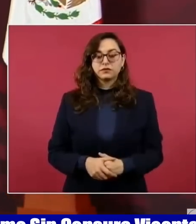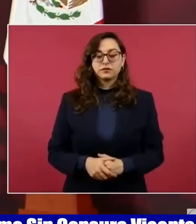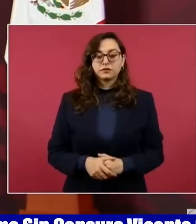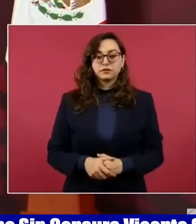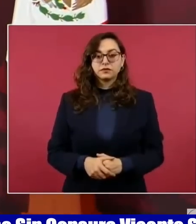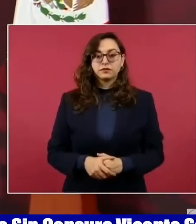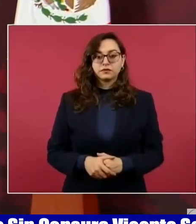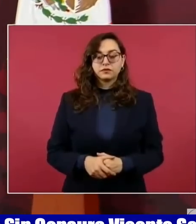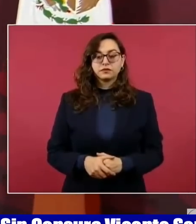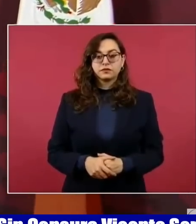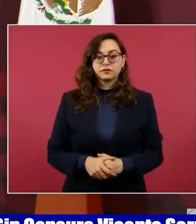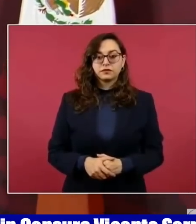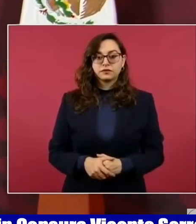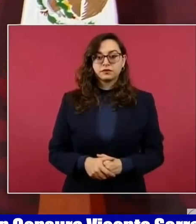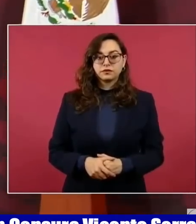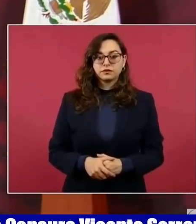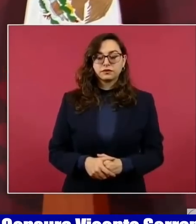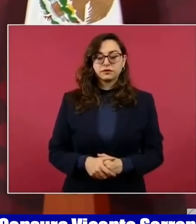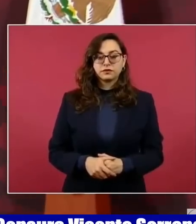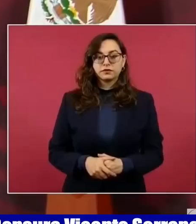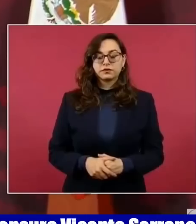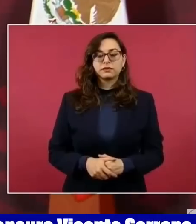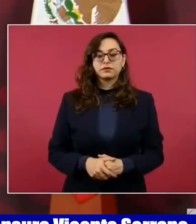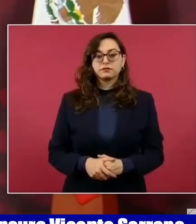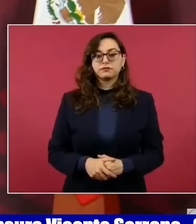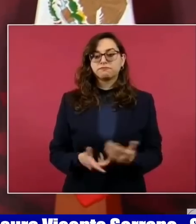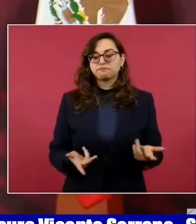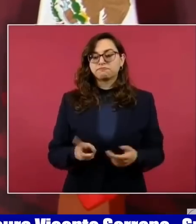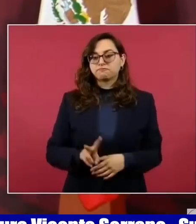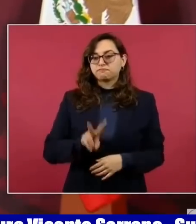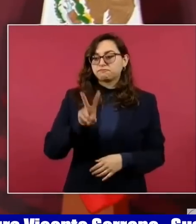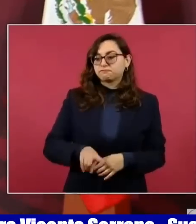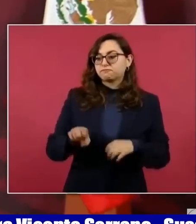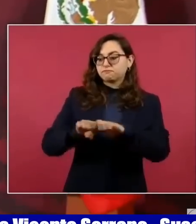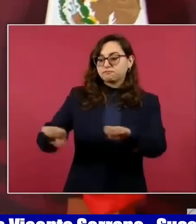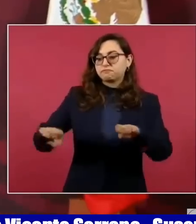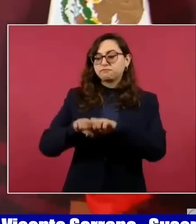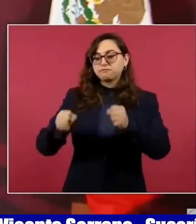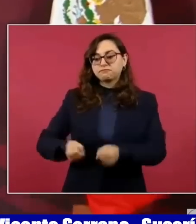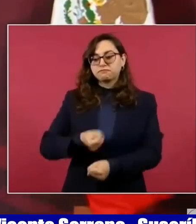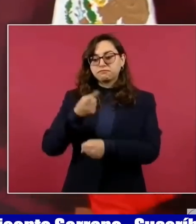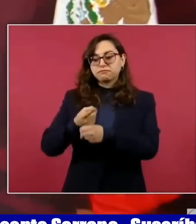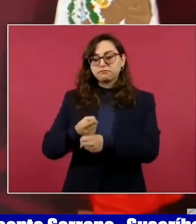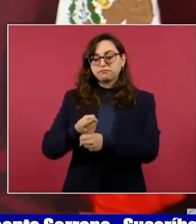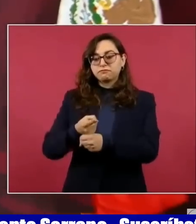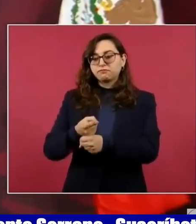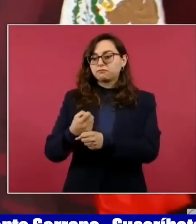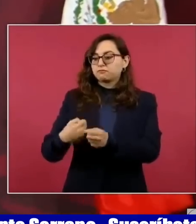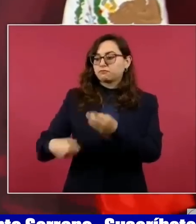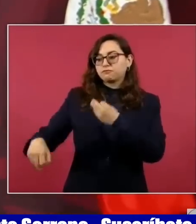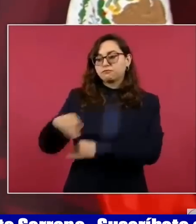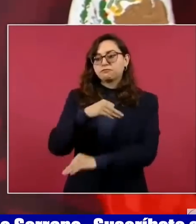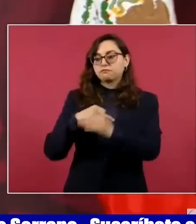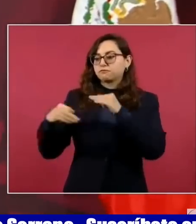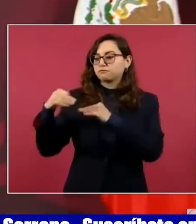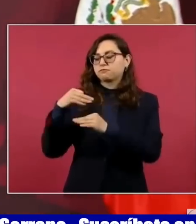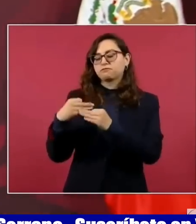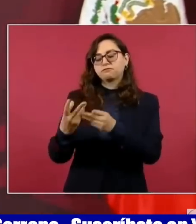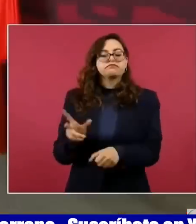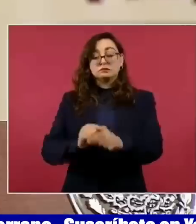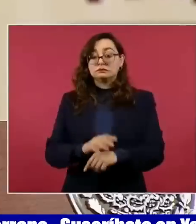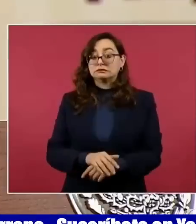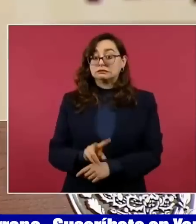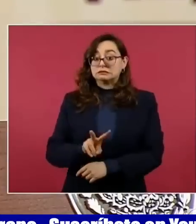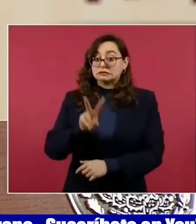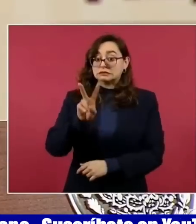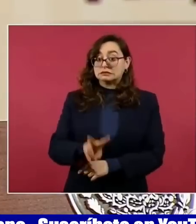consigna de que la calumnia cuando no mancha tizna, que es tan así que por eso no han podido con su